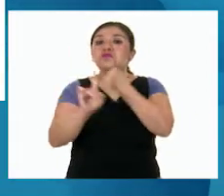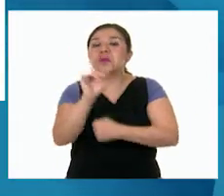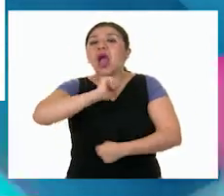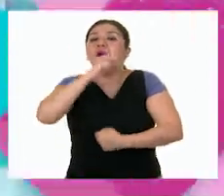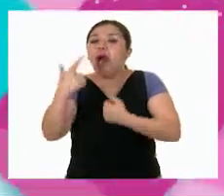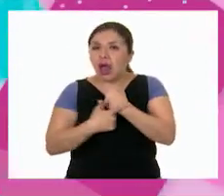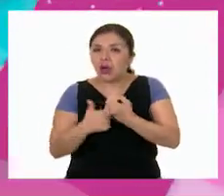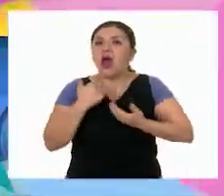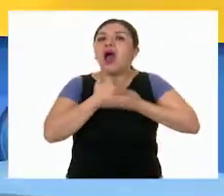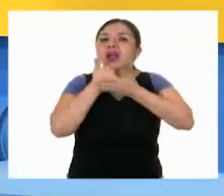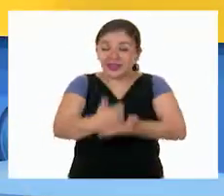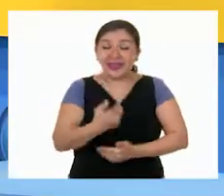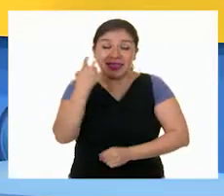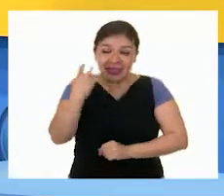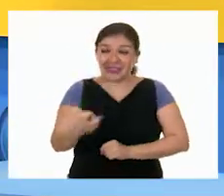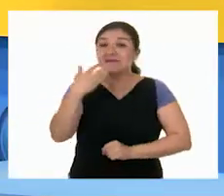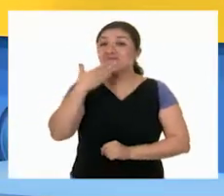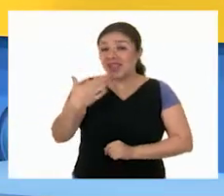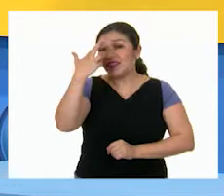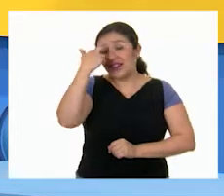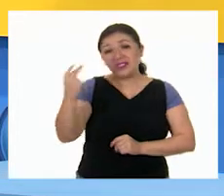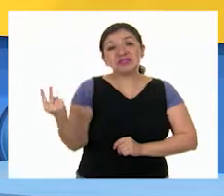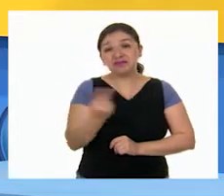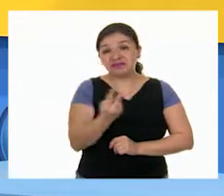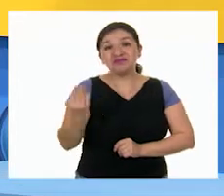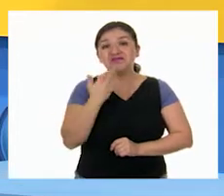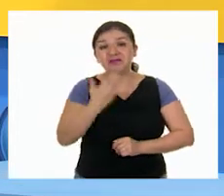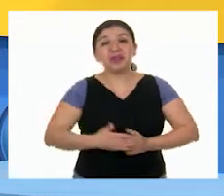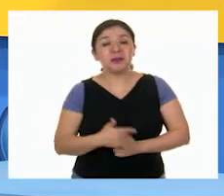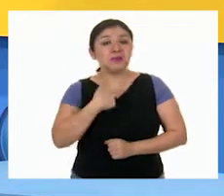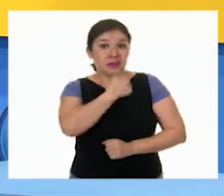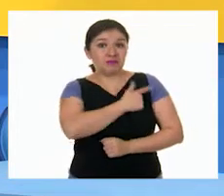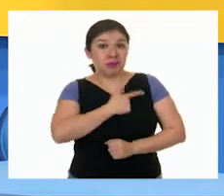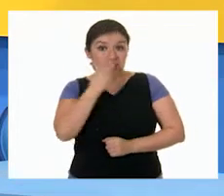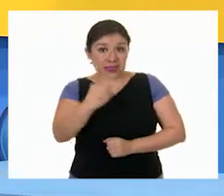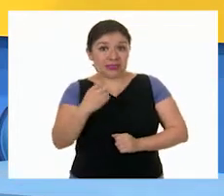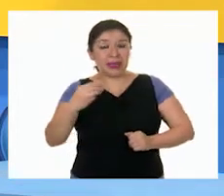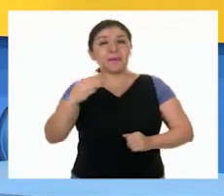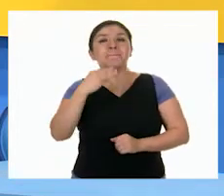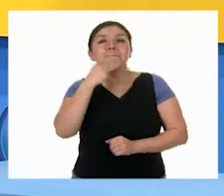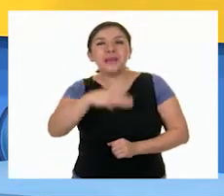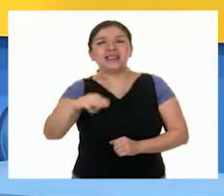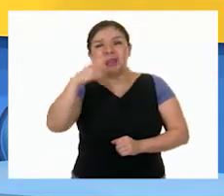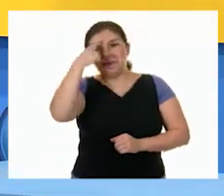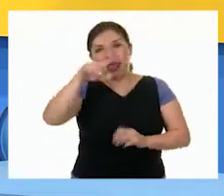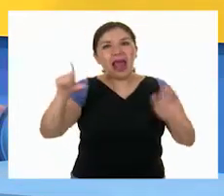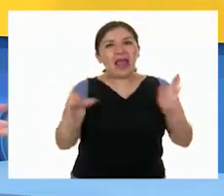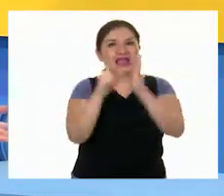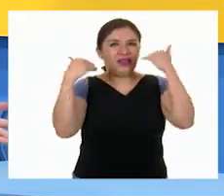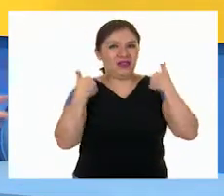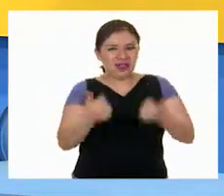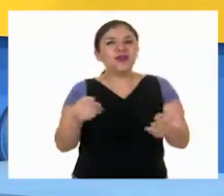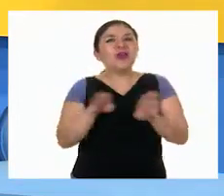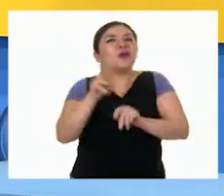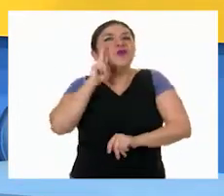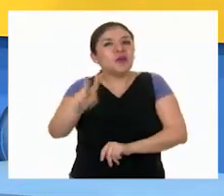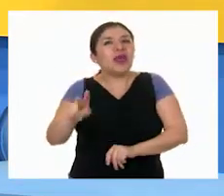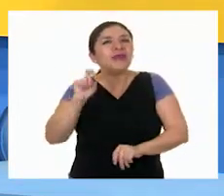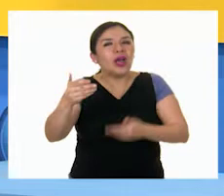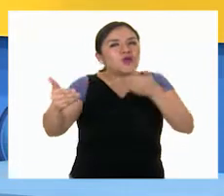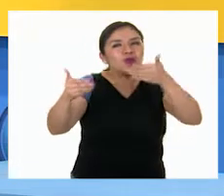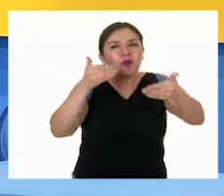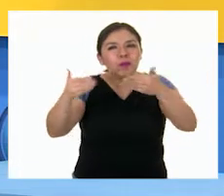dificultades. Exactamente. Muy bien, muchachos. Me gusta el mensaje de esta fábula. ¿Qué les pareció la